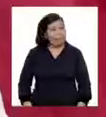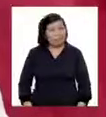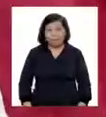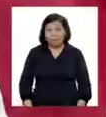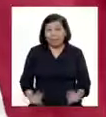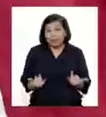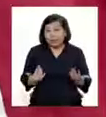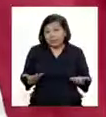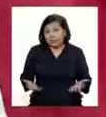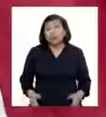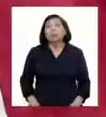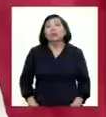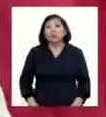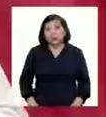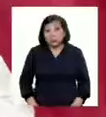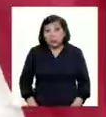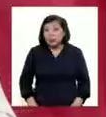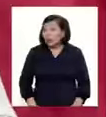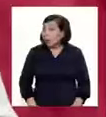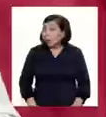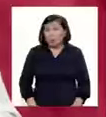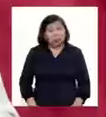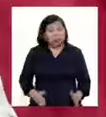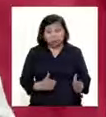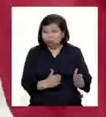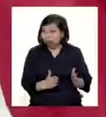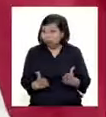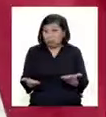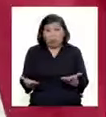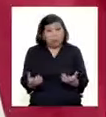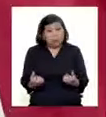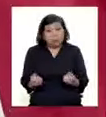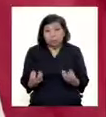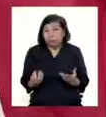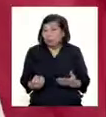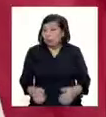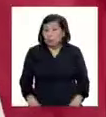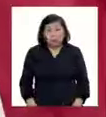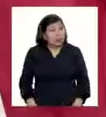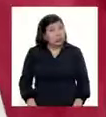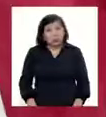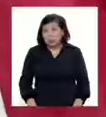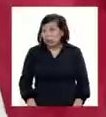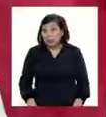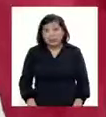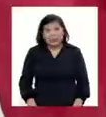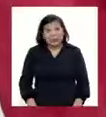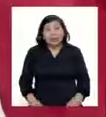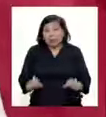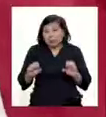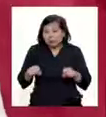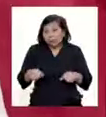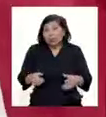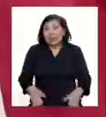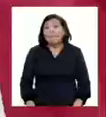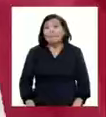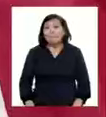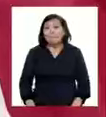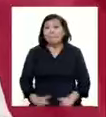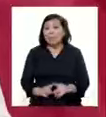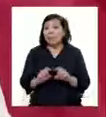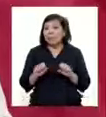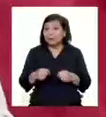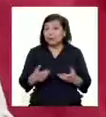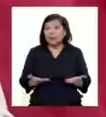realidad, no es ni estratégico y mucho menos, digamos, acertado esa medida, pero